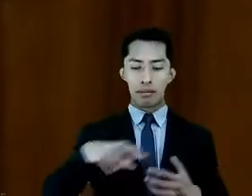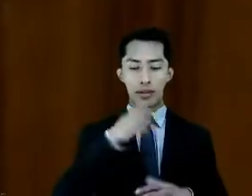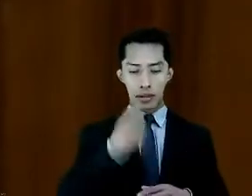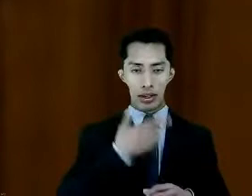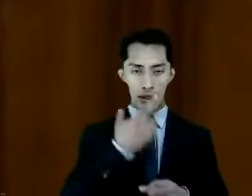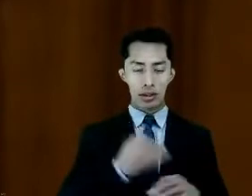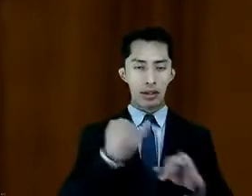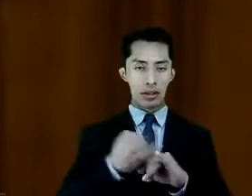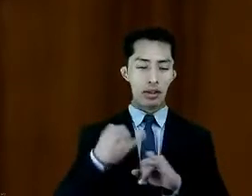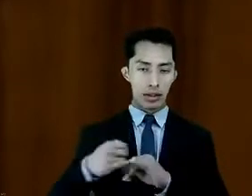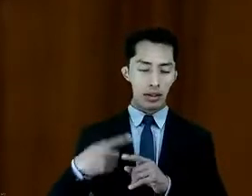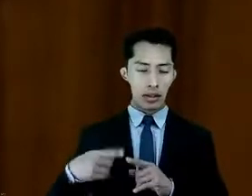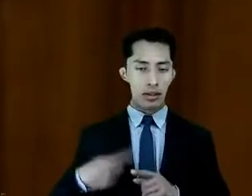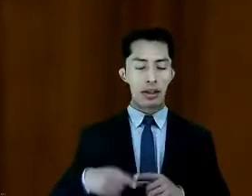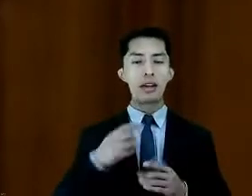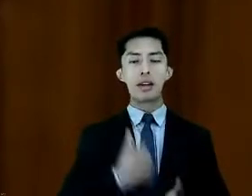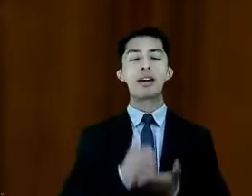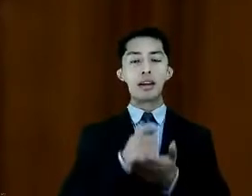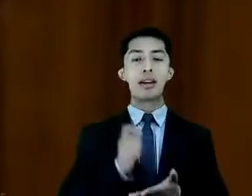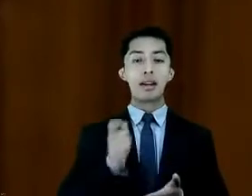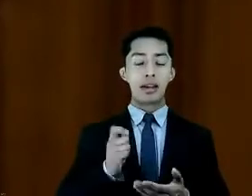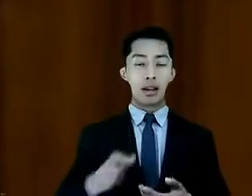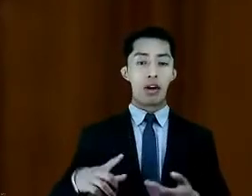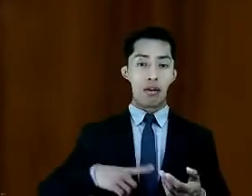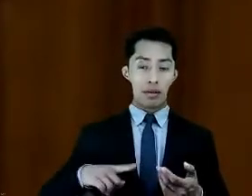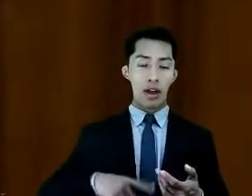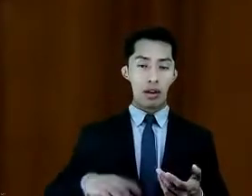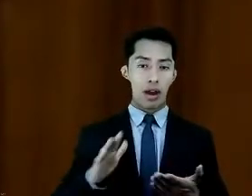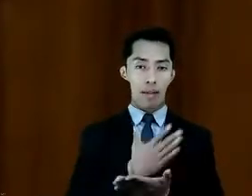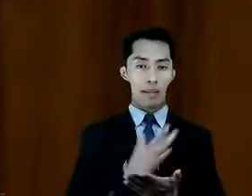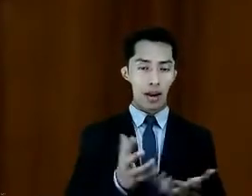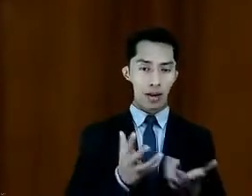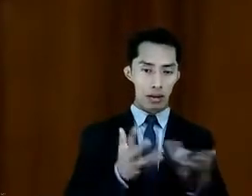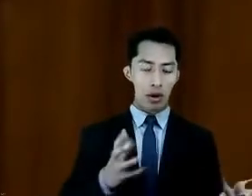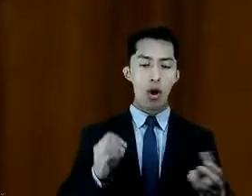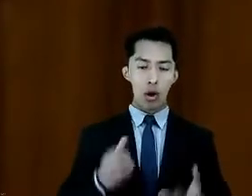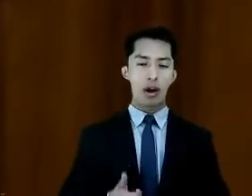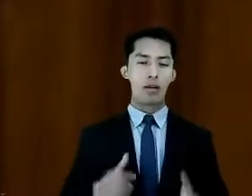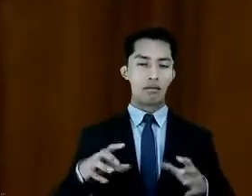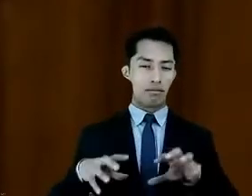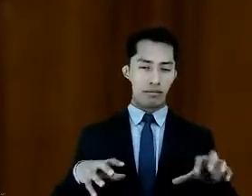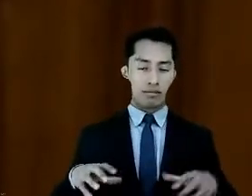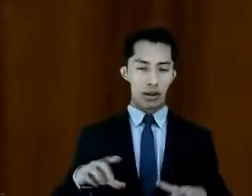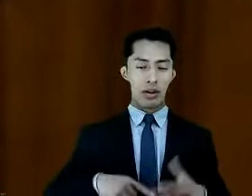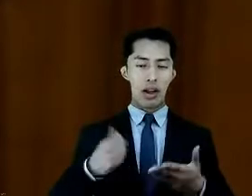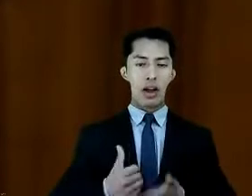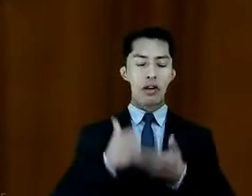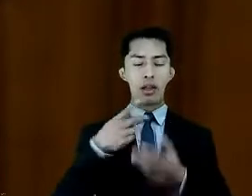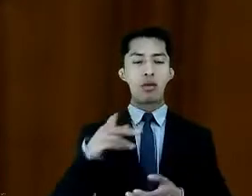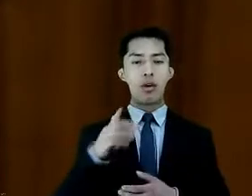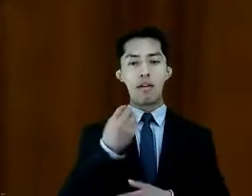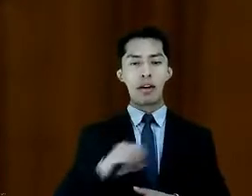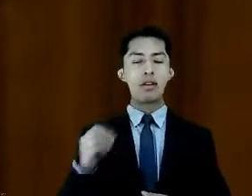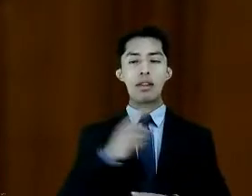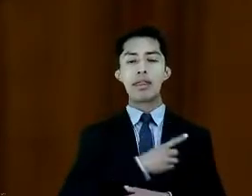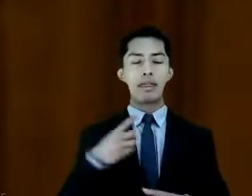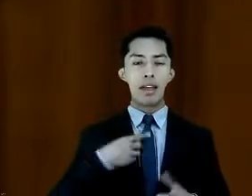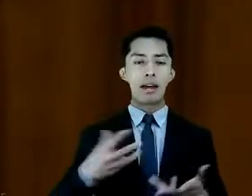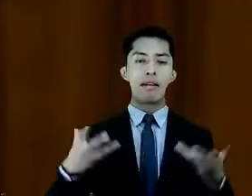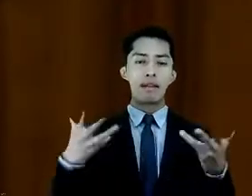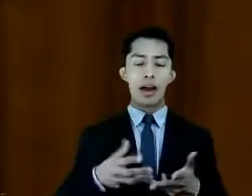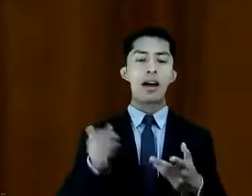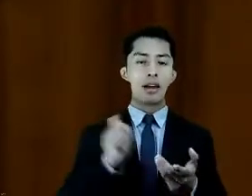incorpore justamente que los organismos autónomos y auxiliares están obligados a adoptar